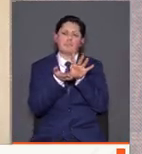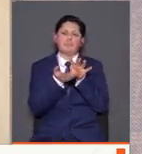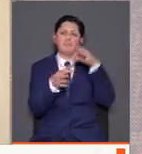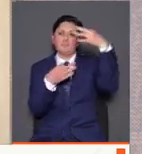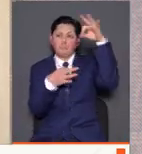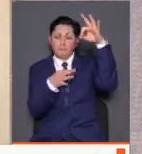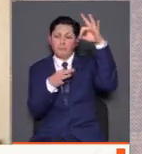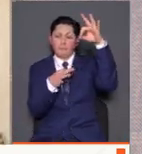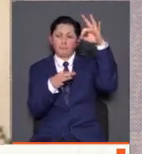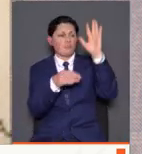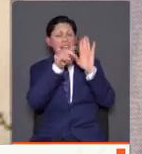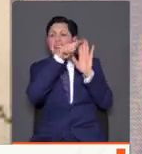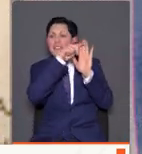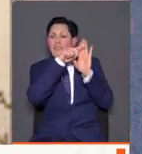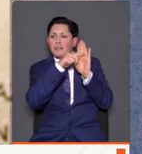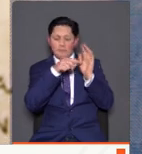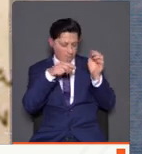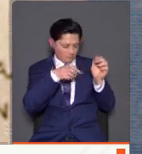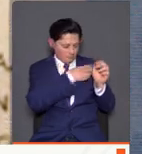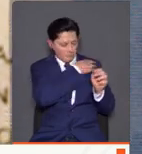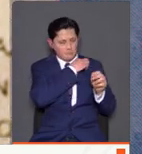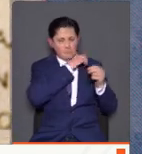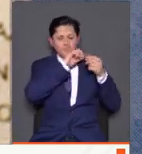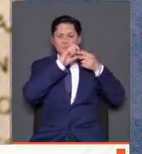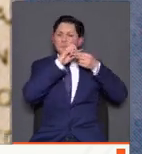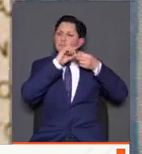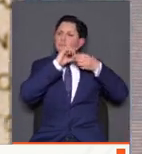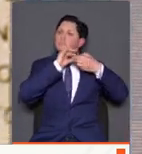el libreto del primer capítulo de Show Dominical.